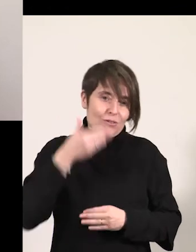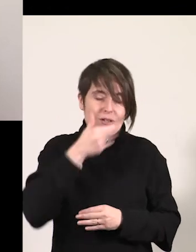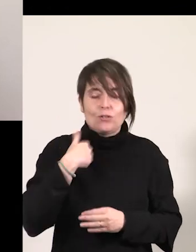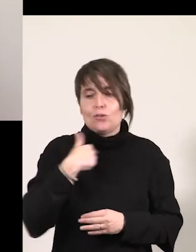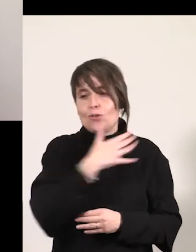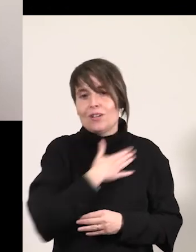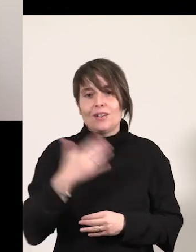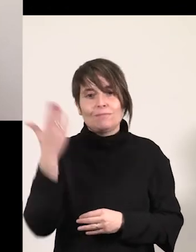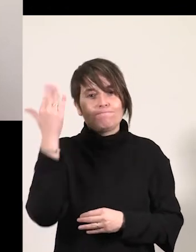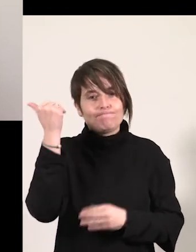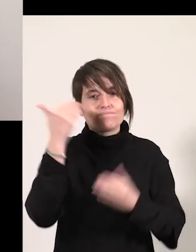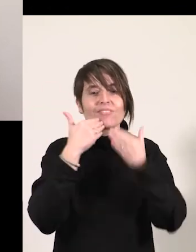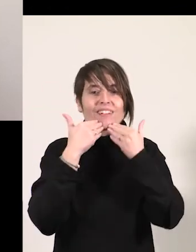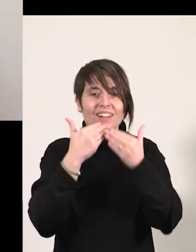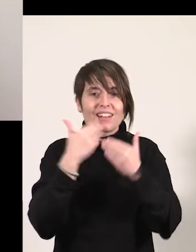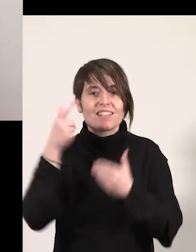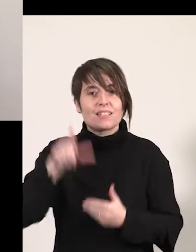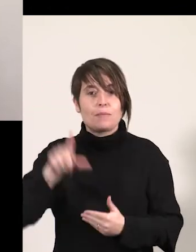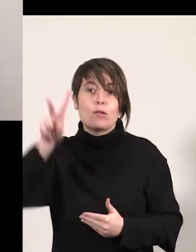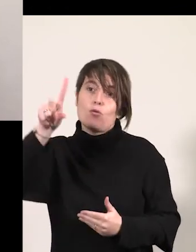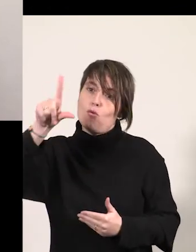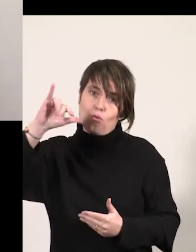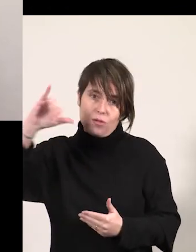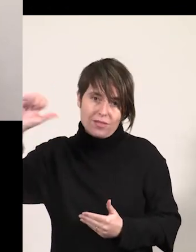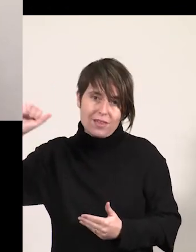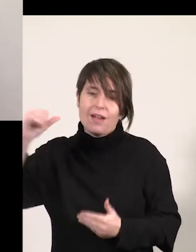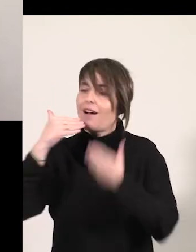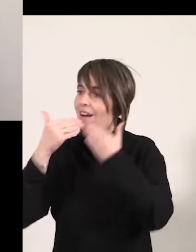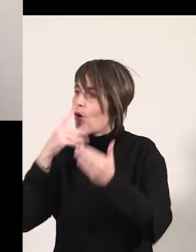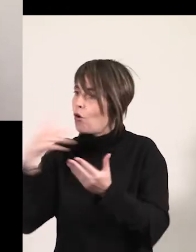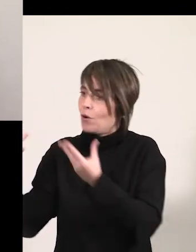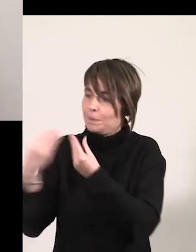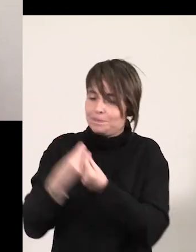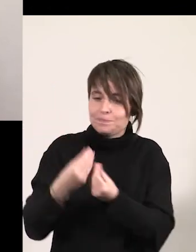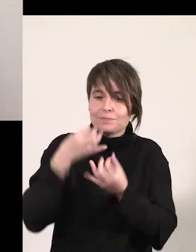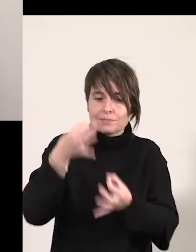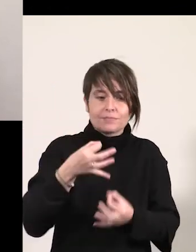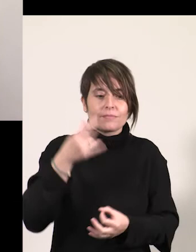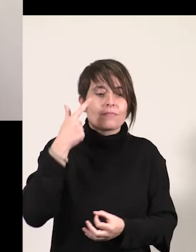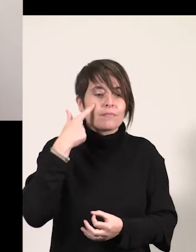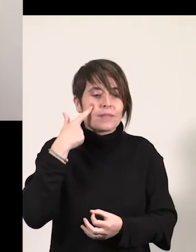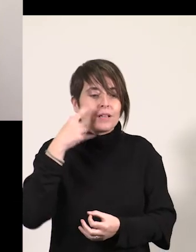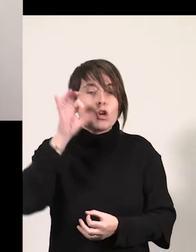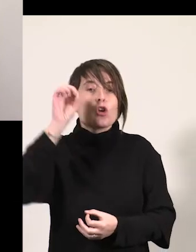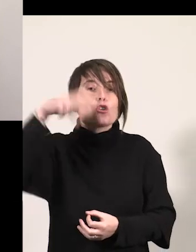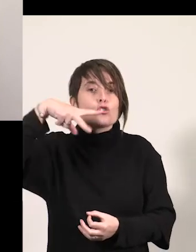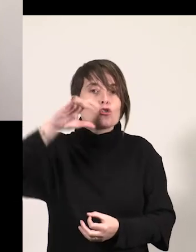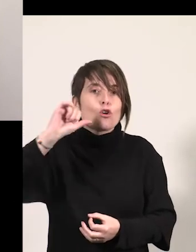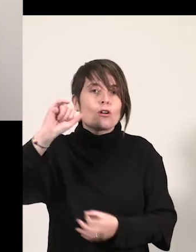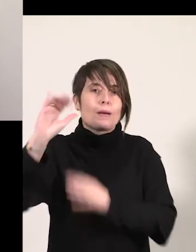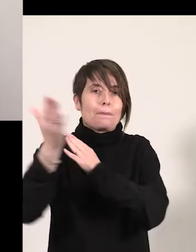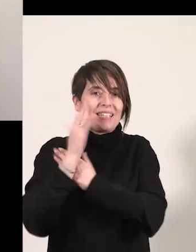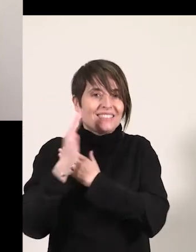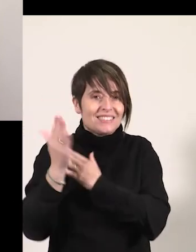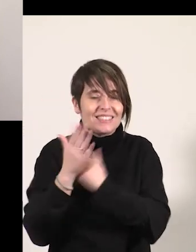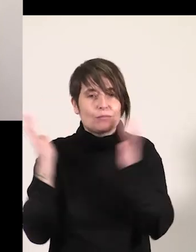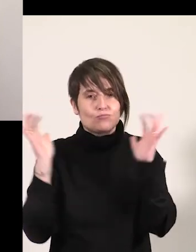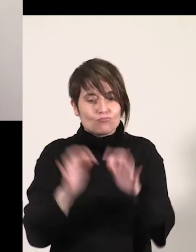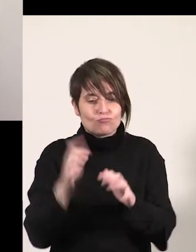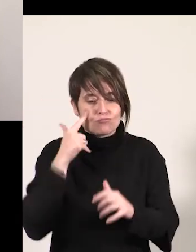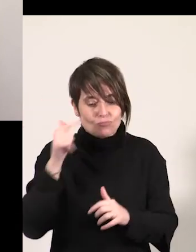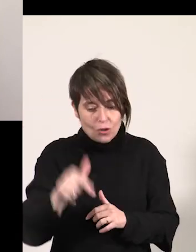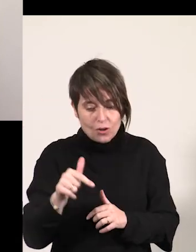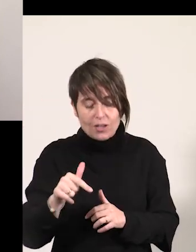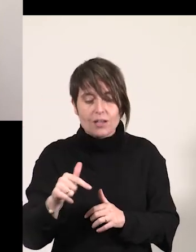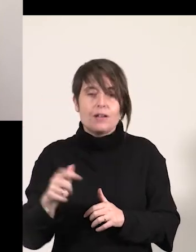paraguas de la Haya Escola, y me gustaría despedirlo agradeciendo, además de a Lucía, por supuesto, que hoy nos ha acompañado, a Sonia, que nos ha